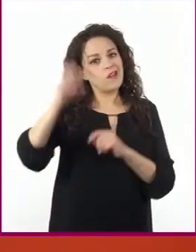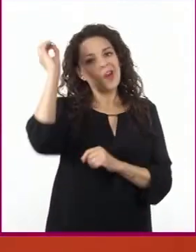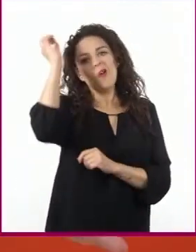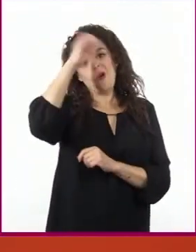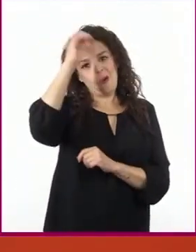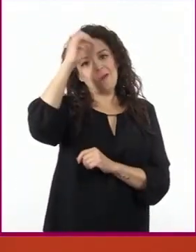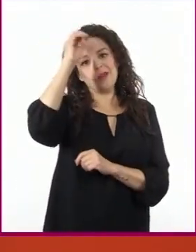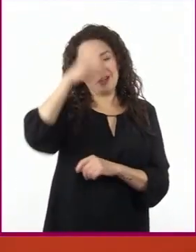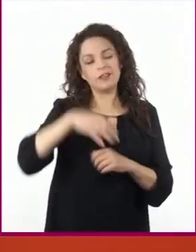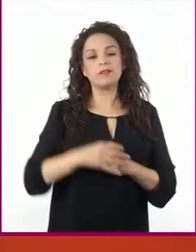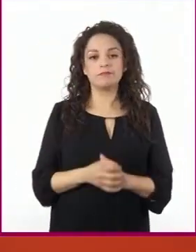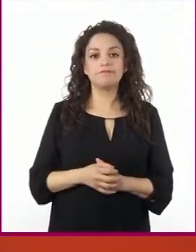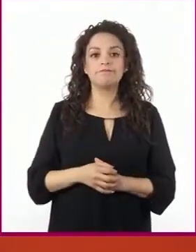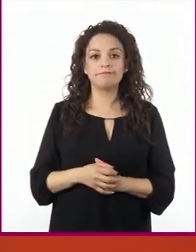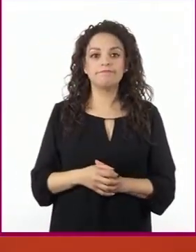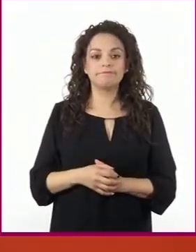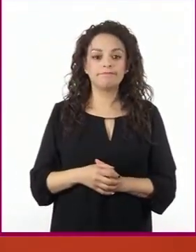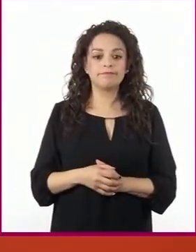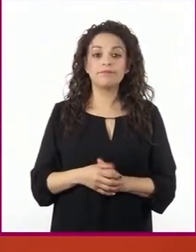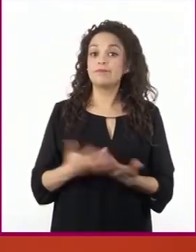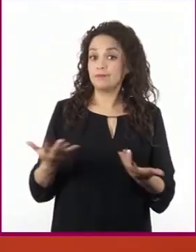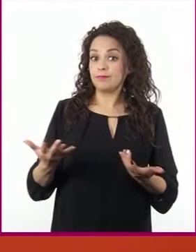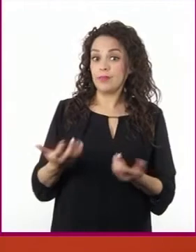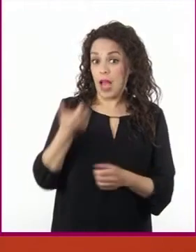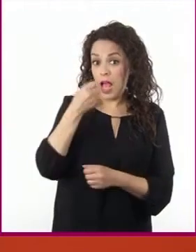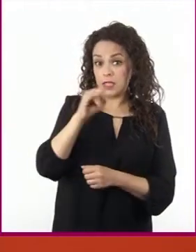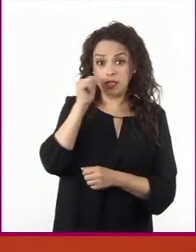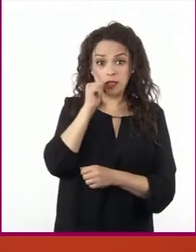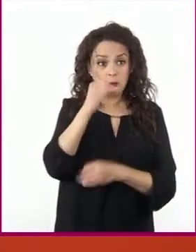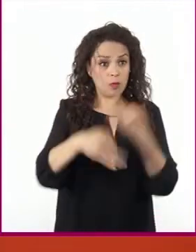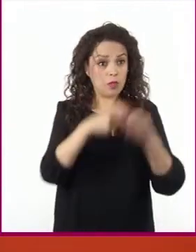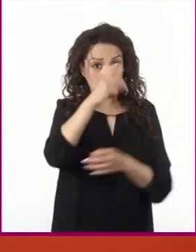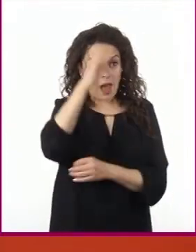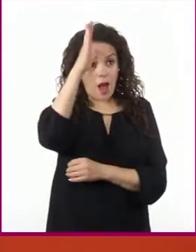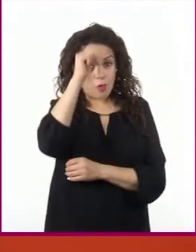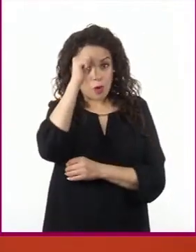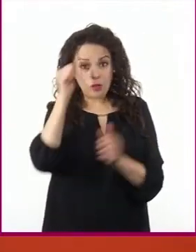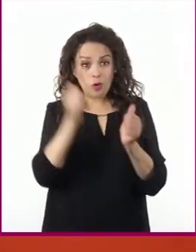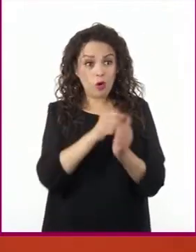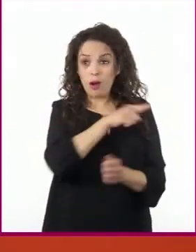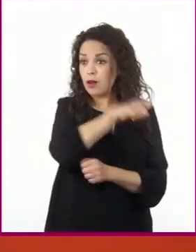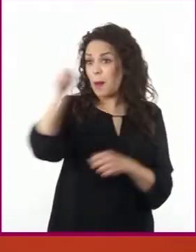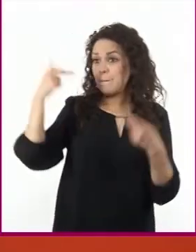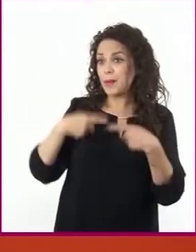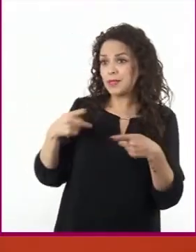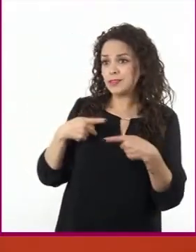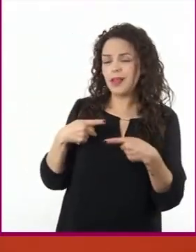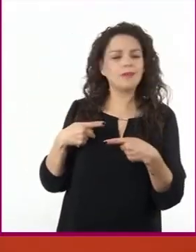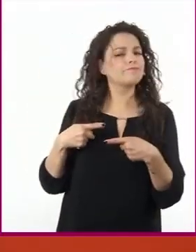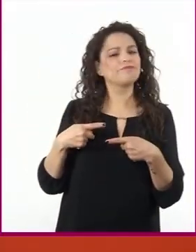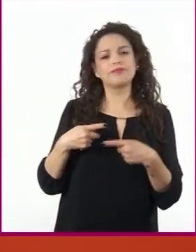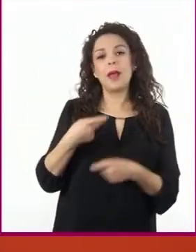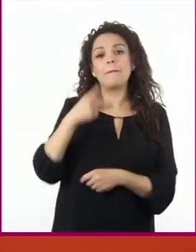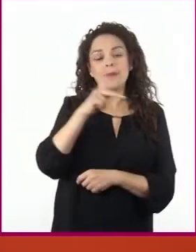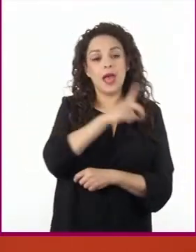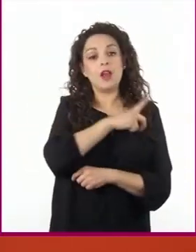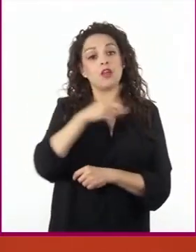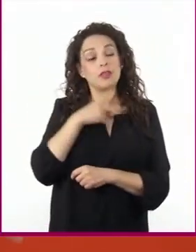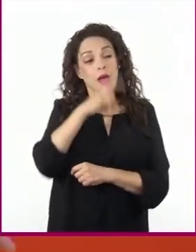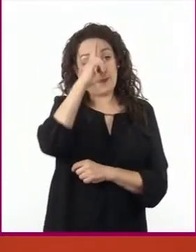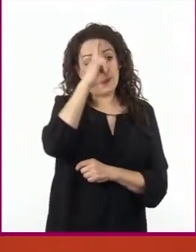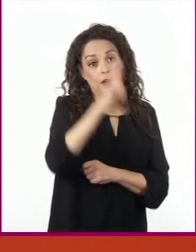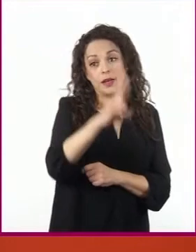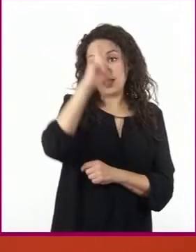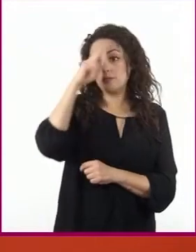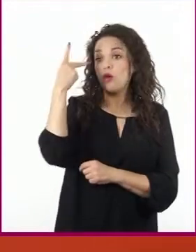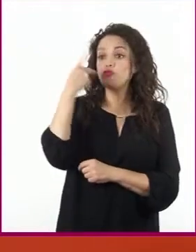Como hemos visto, no siempre podemos estar de acuerdo con el criterio de los demás, pero sí debemos ser respetuosos de